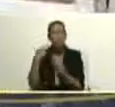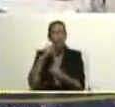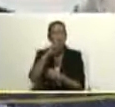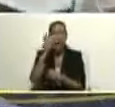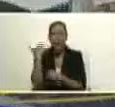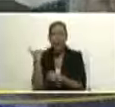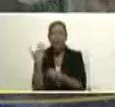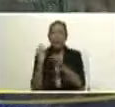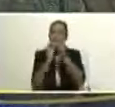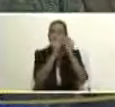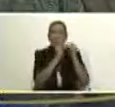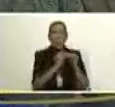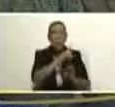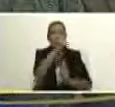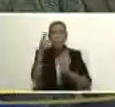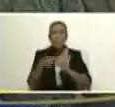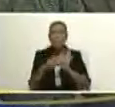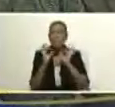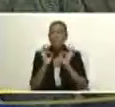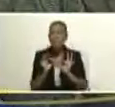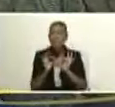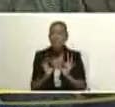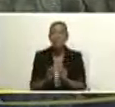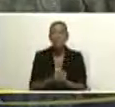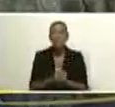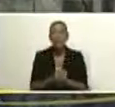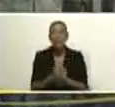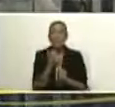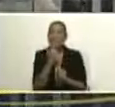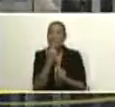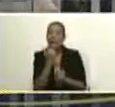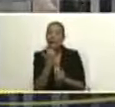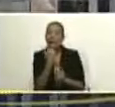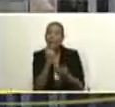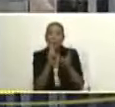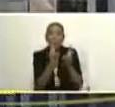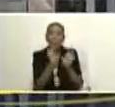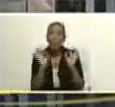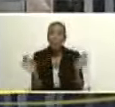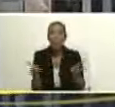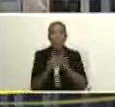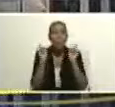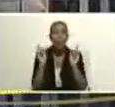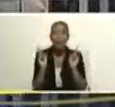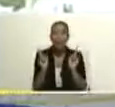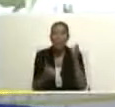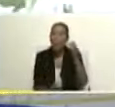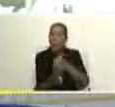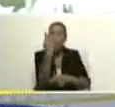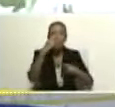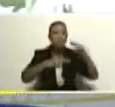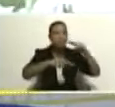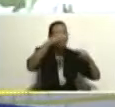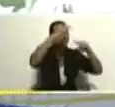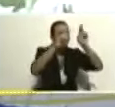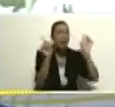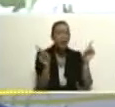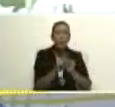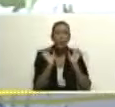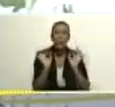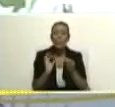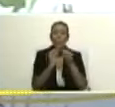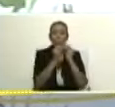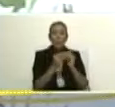y reparado absolutamente, casi como nuevo, prácticamente de paquete, ¿no? Se han